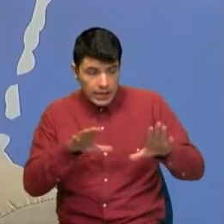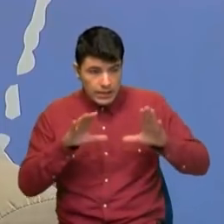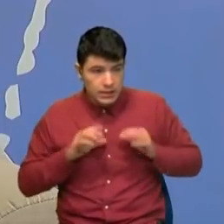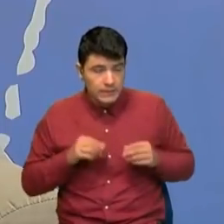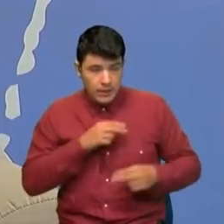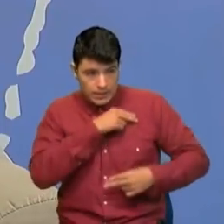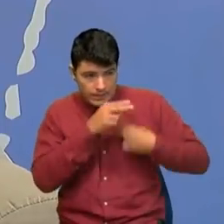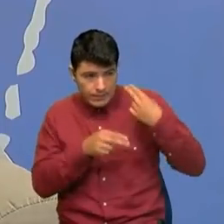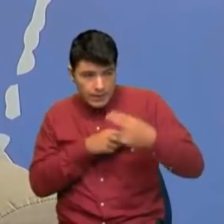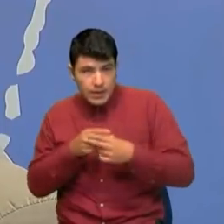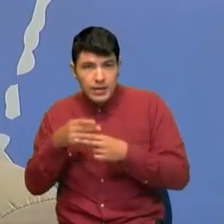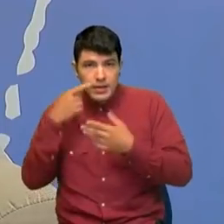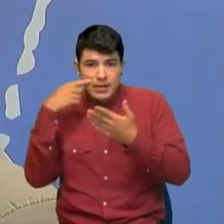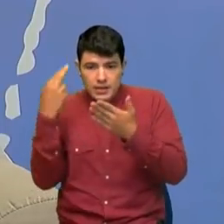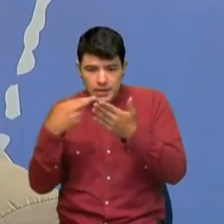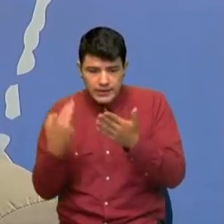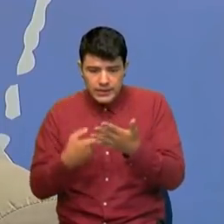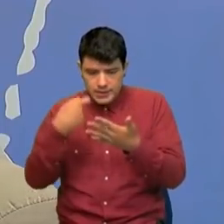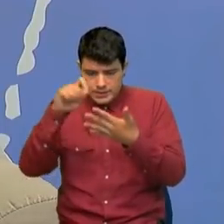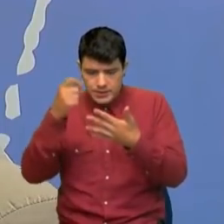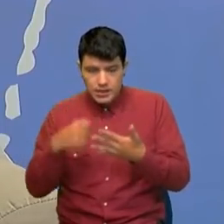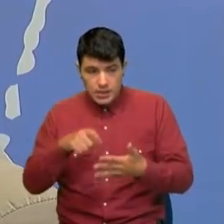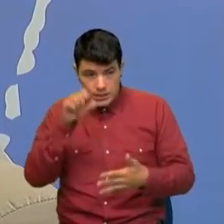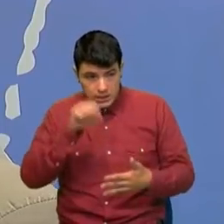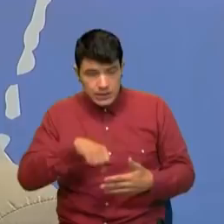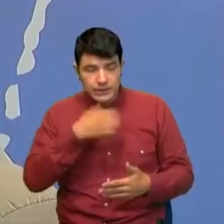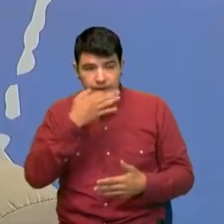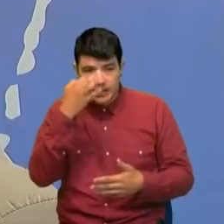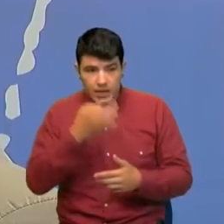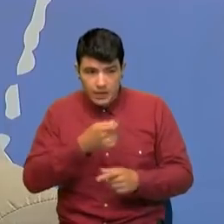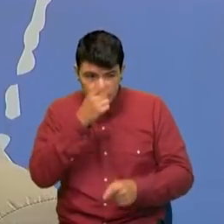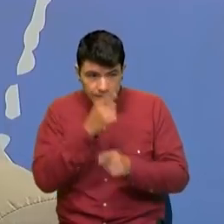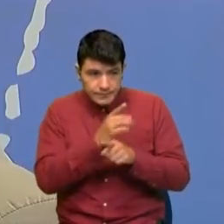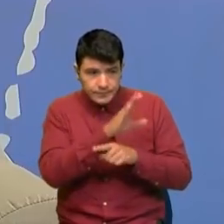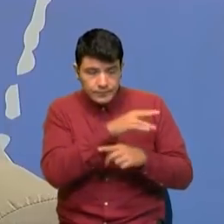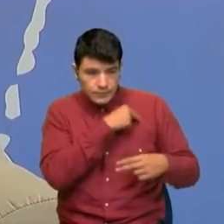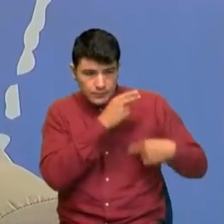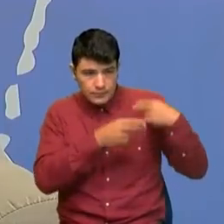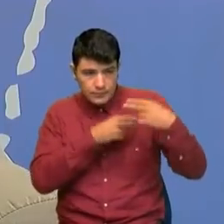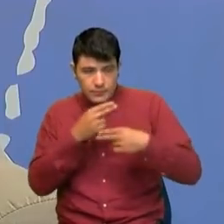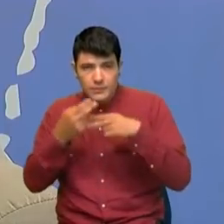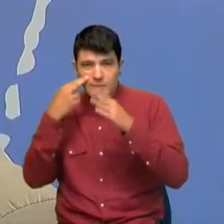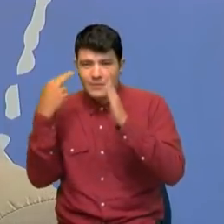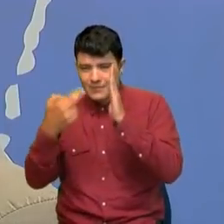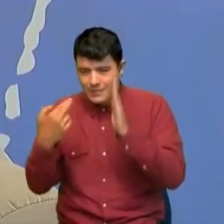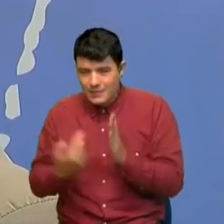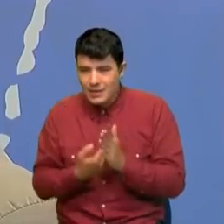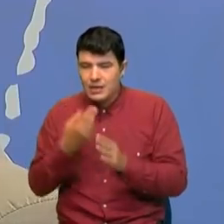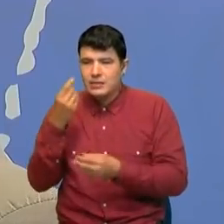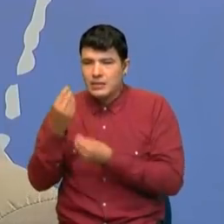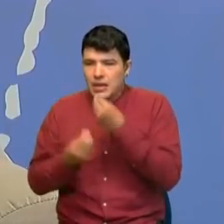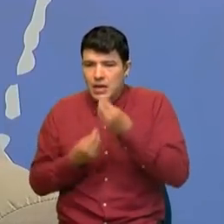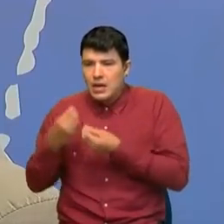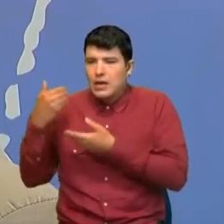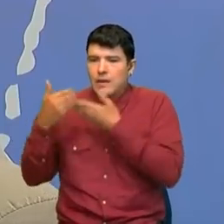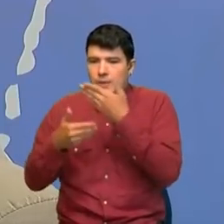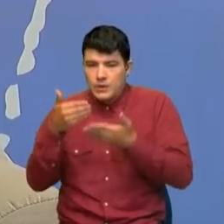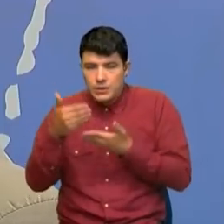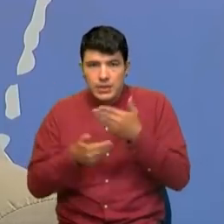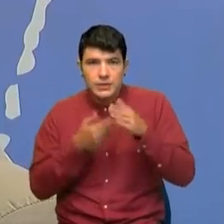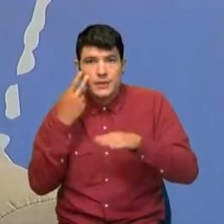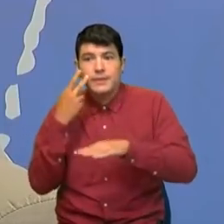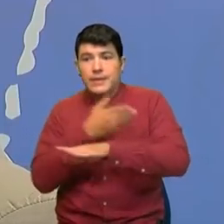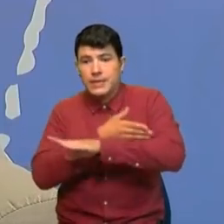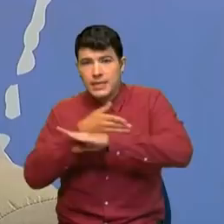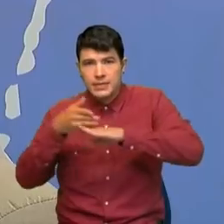herencia, se verifique si en verdad son herederos como tal y se haga el inventario, se hagan estas diligencias y luego se